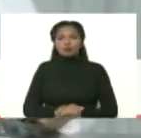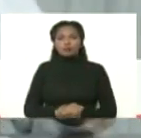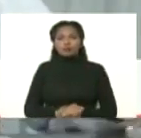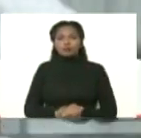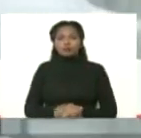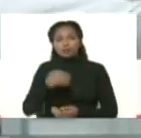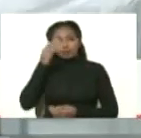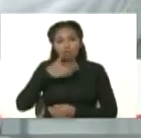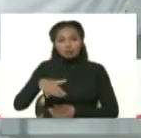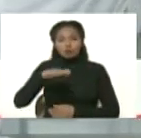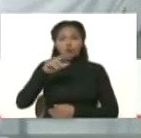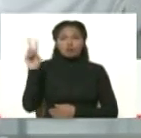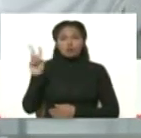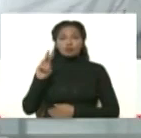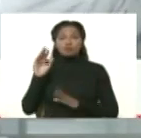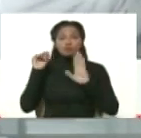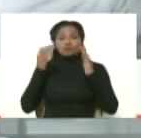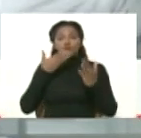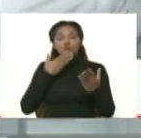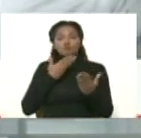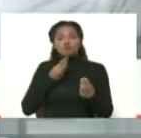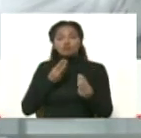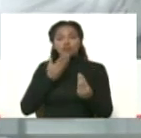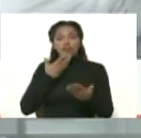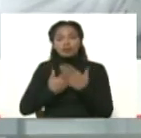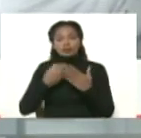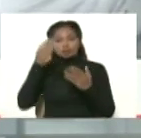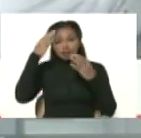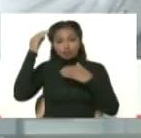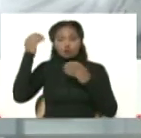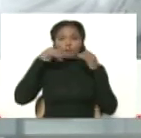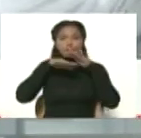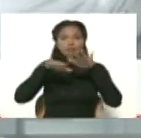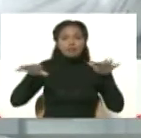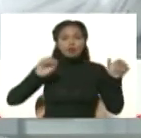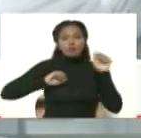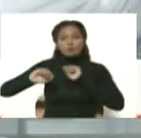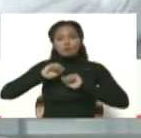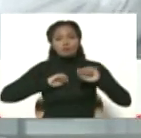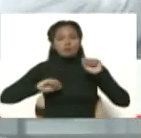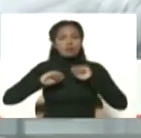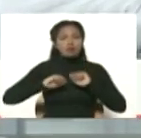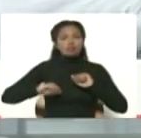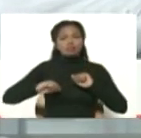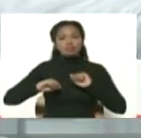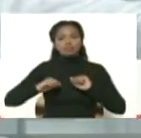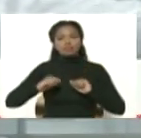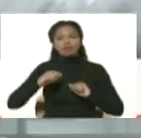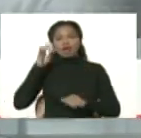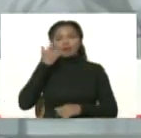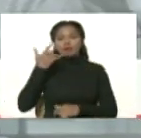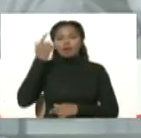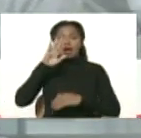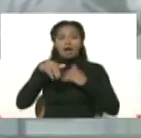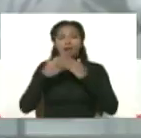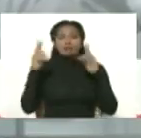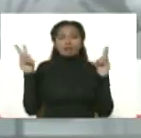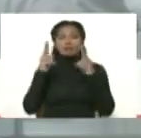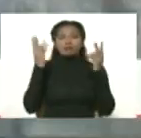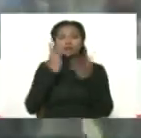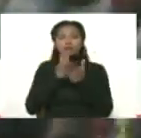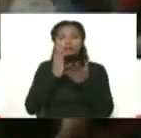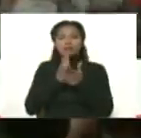del pueblo de Venezuela. Muchas gracias. Que Dios bendiga a los movimientos afrodescendientes. ¡Hasta la victoria